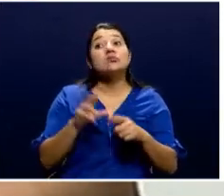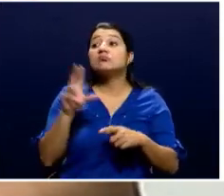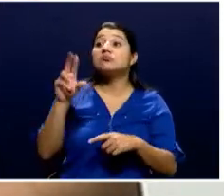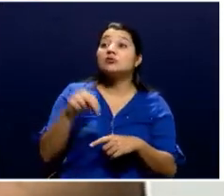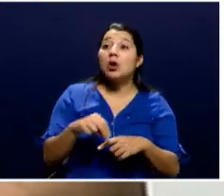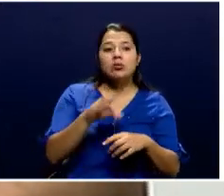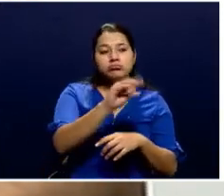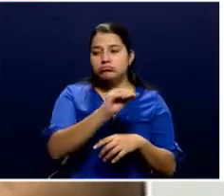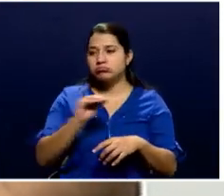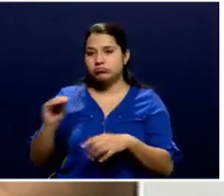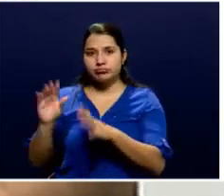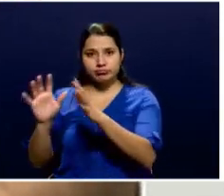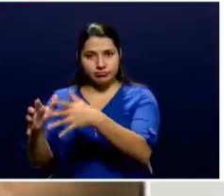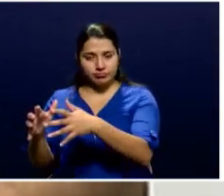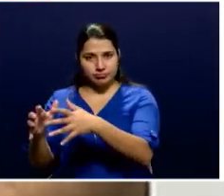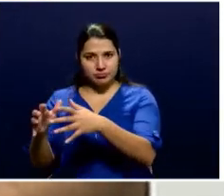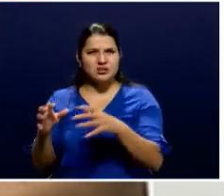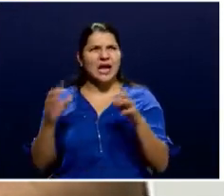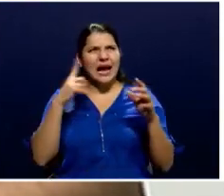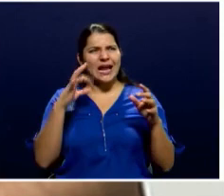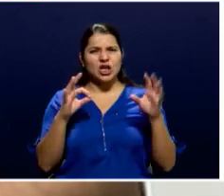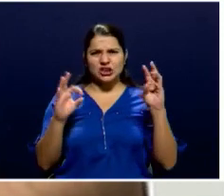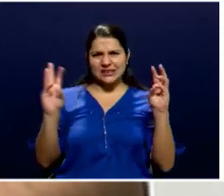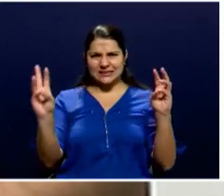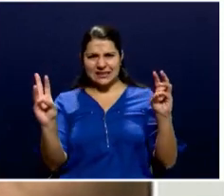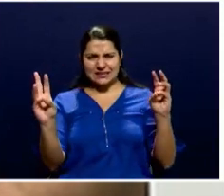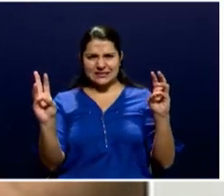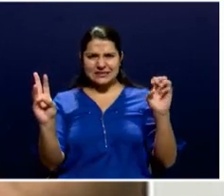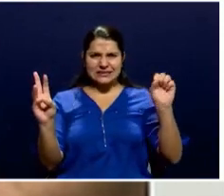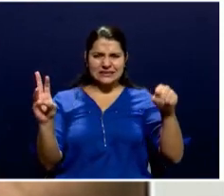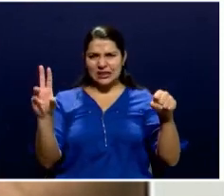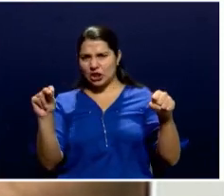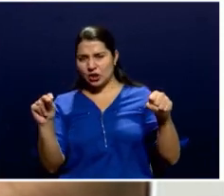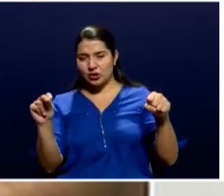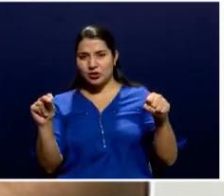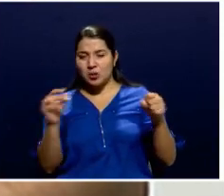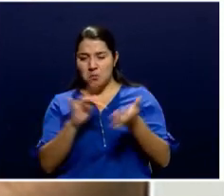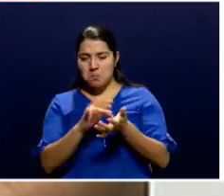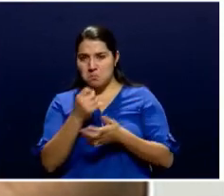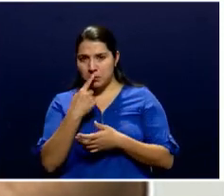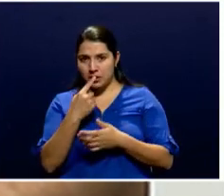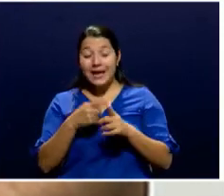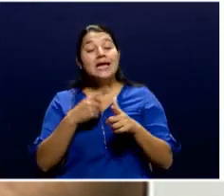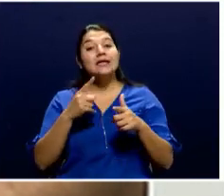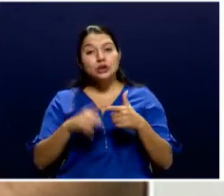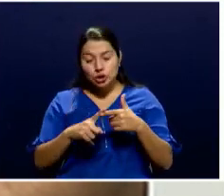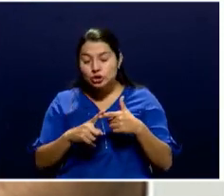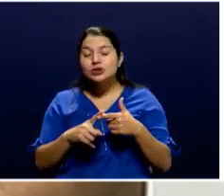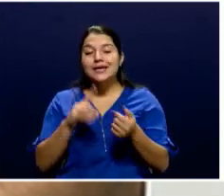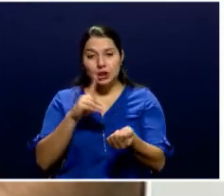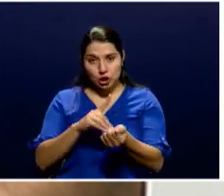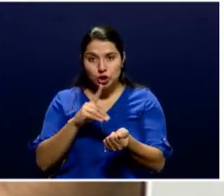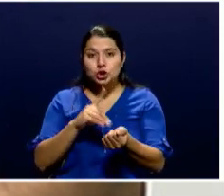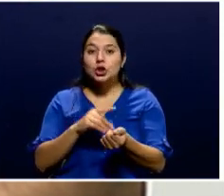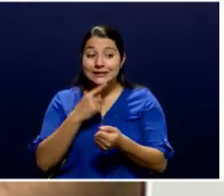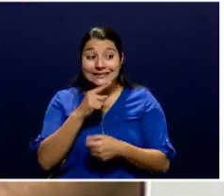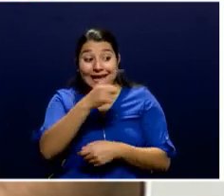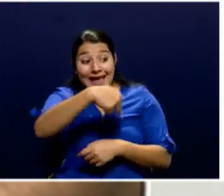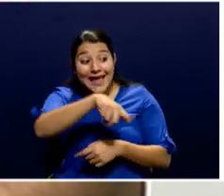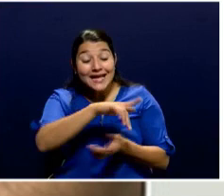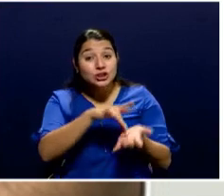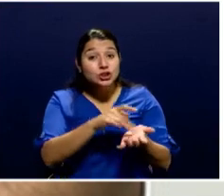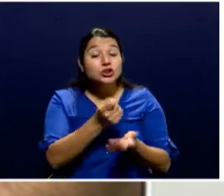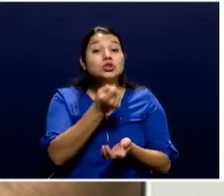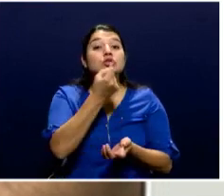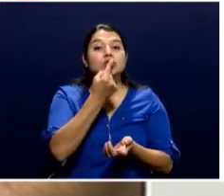Creo que fueron 6 pacientes contra 6 pacientes y entonces él reportó que sí, que la persona que tomó